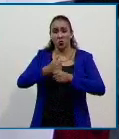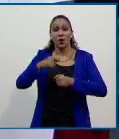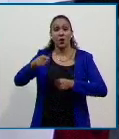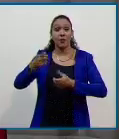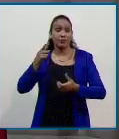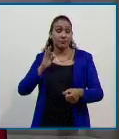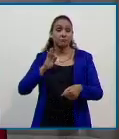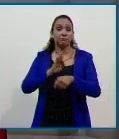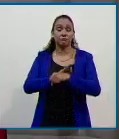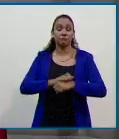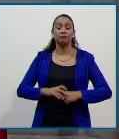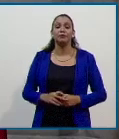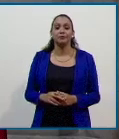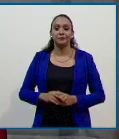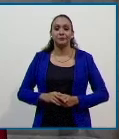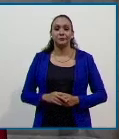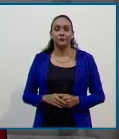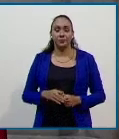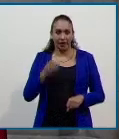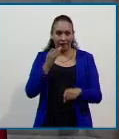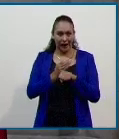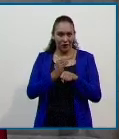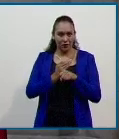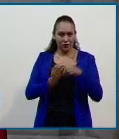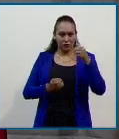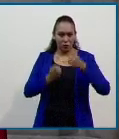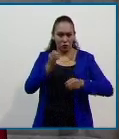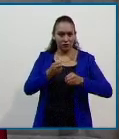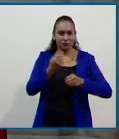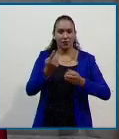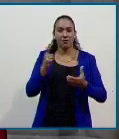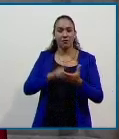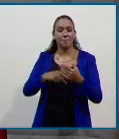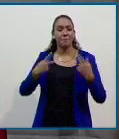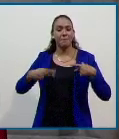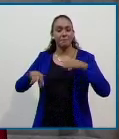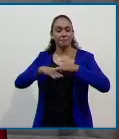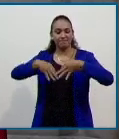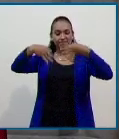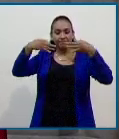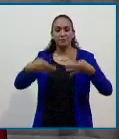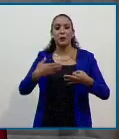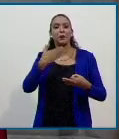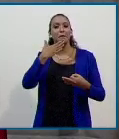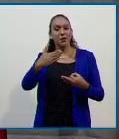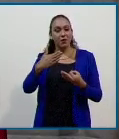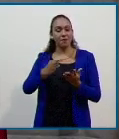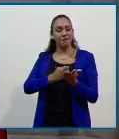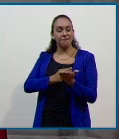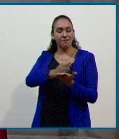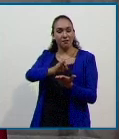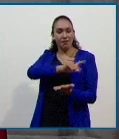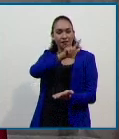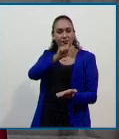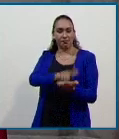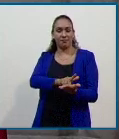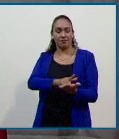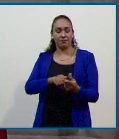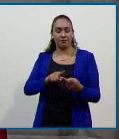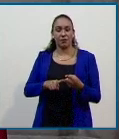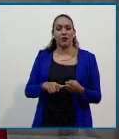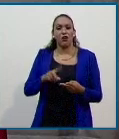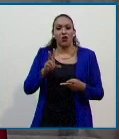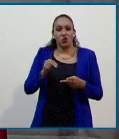México. La justicia hoy requiere de personas juzgadoras íntegras, que puedan verse libres de cualquier presión